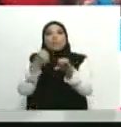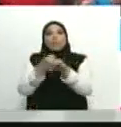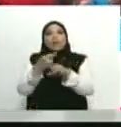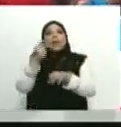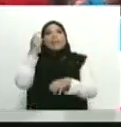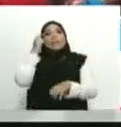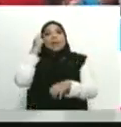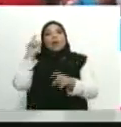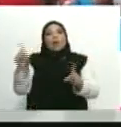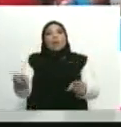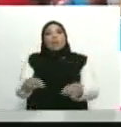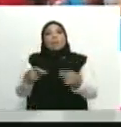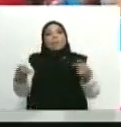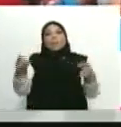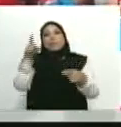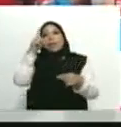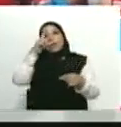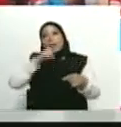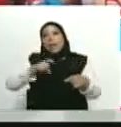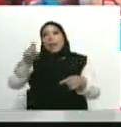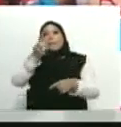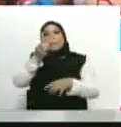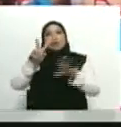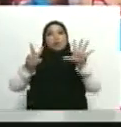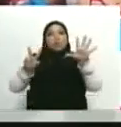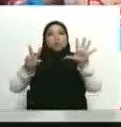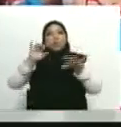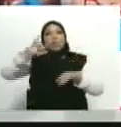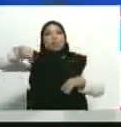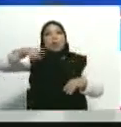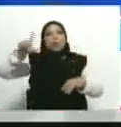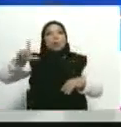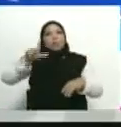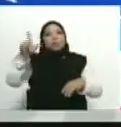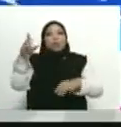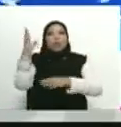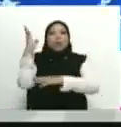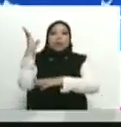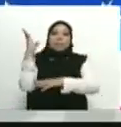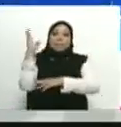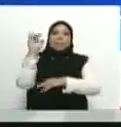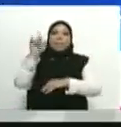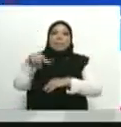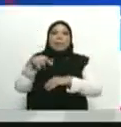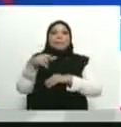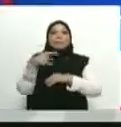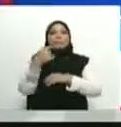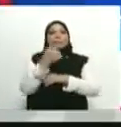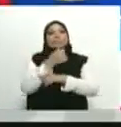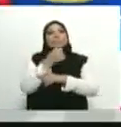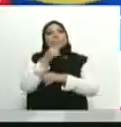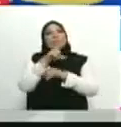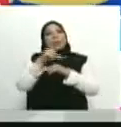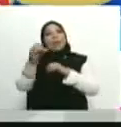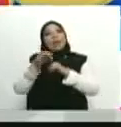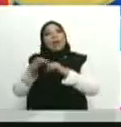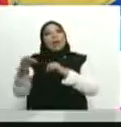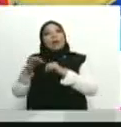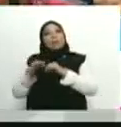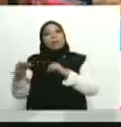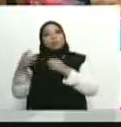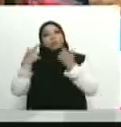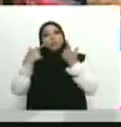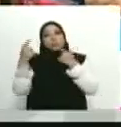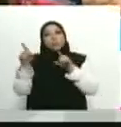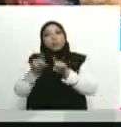del cumpleaños del comandante Chávez, el 28 de julio, en Lara, la gente de Sanare, Sanare pa'lante,